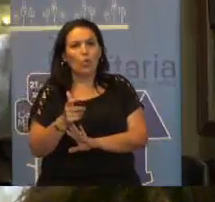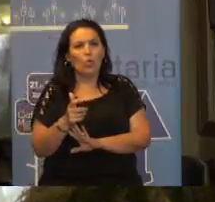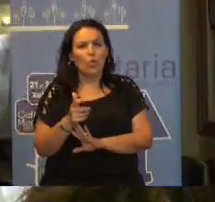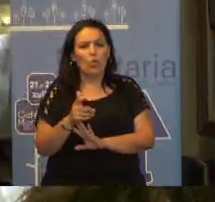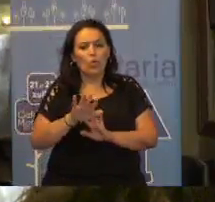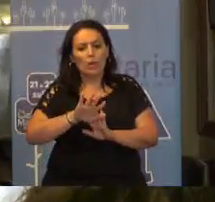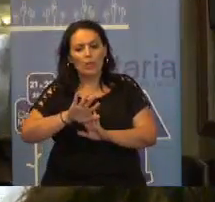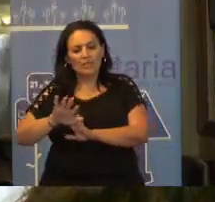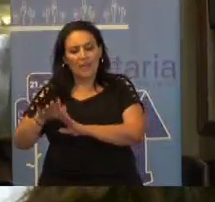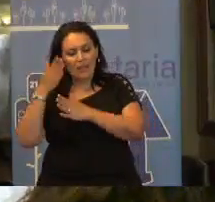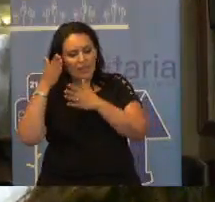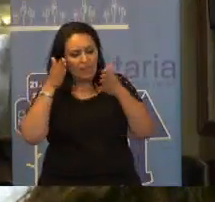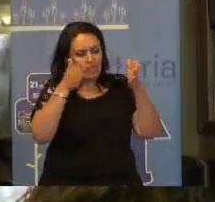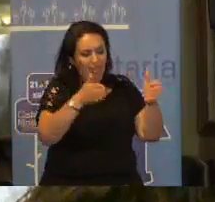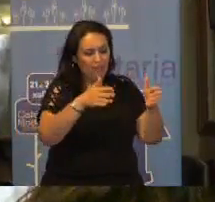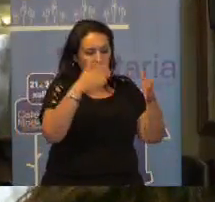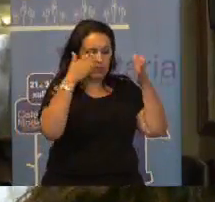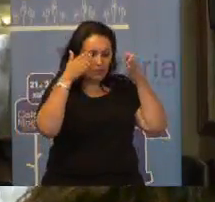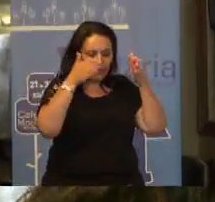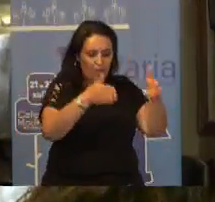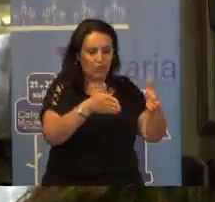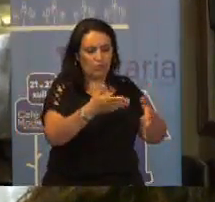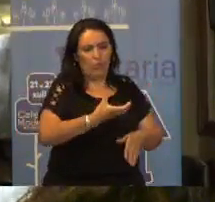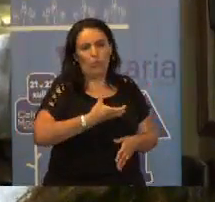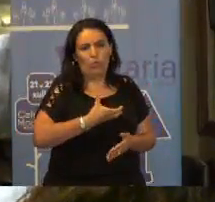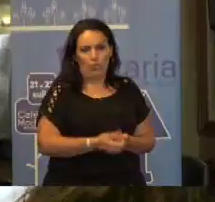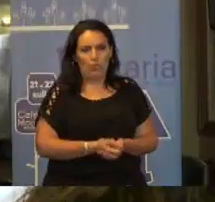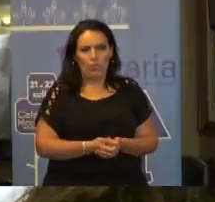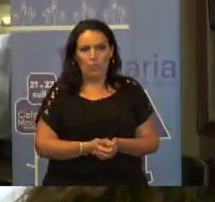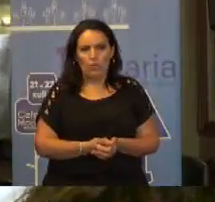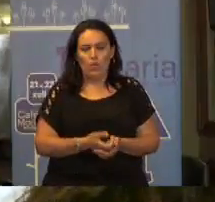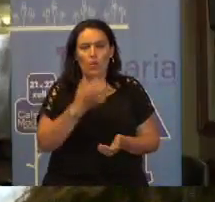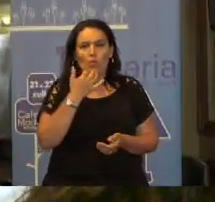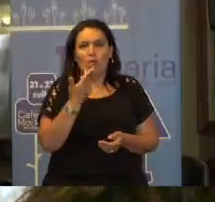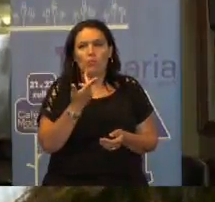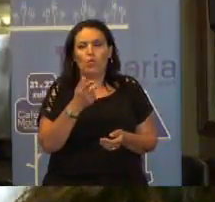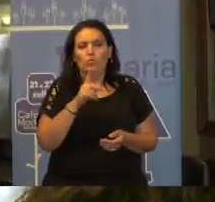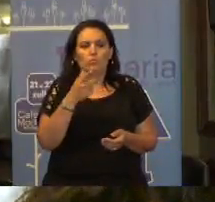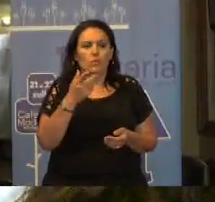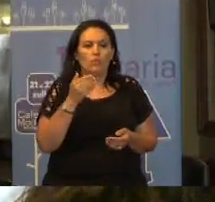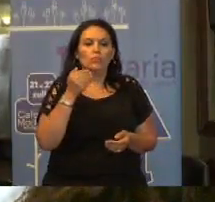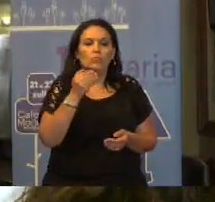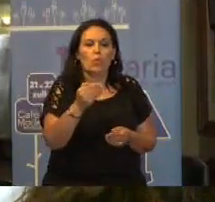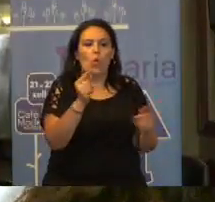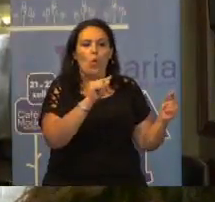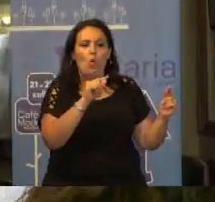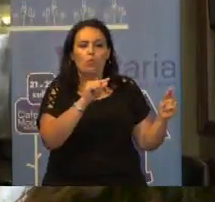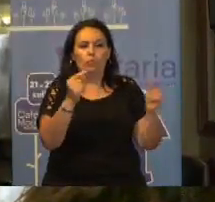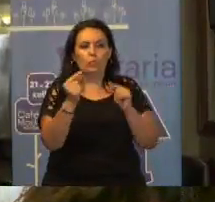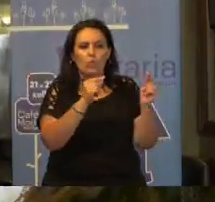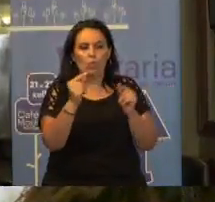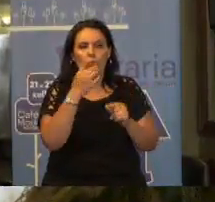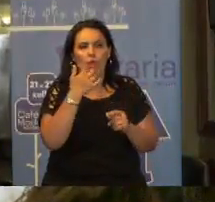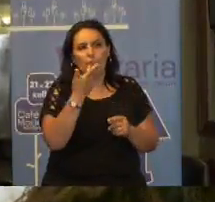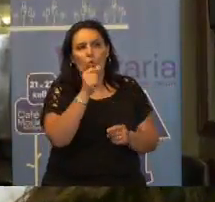e se hai debates, se alguén propón unha mesa de confluencia e fala unha semana